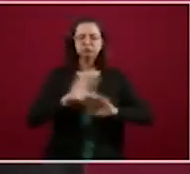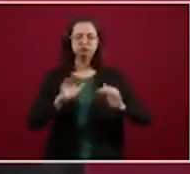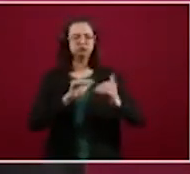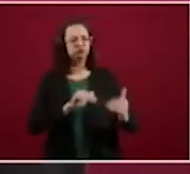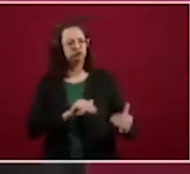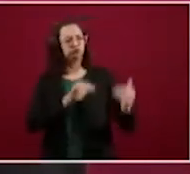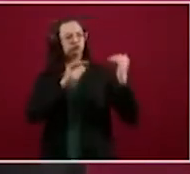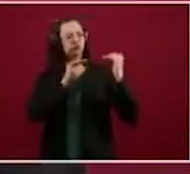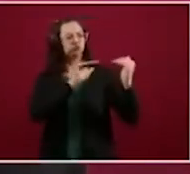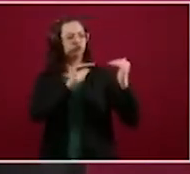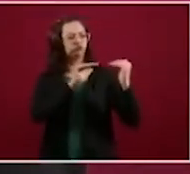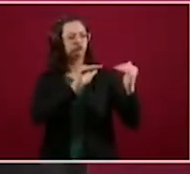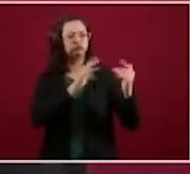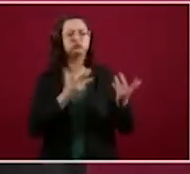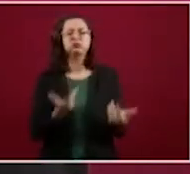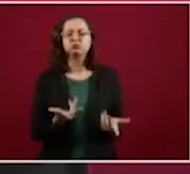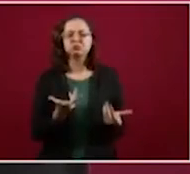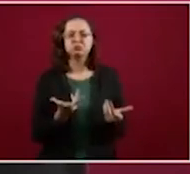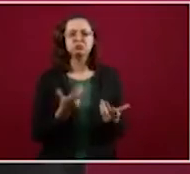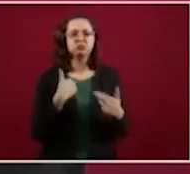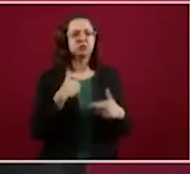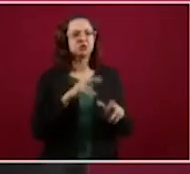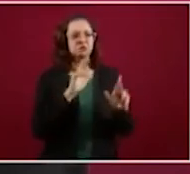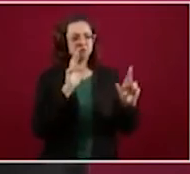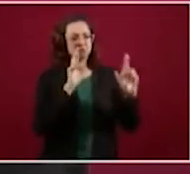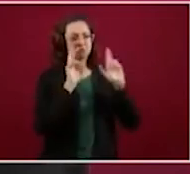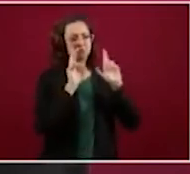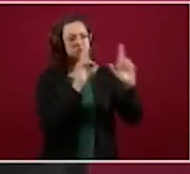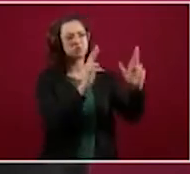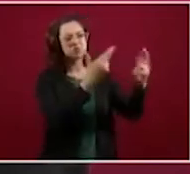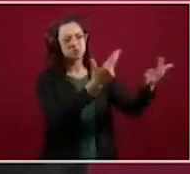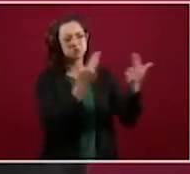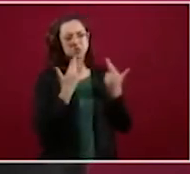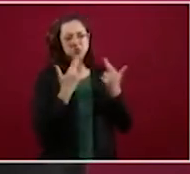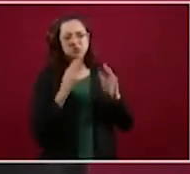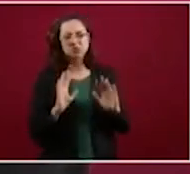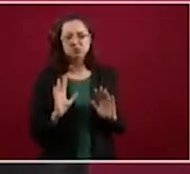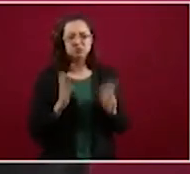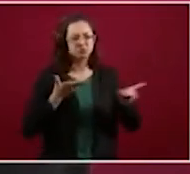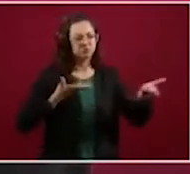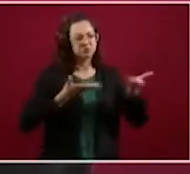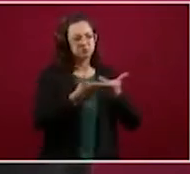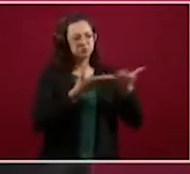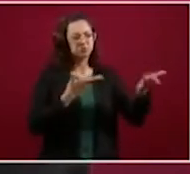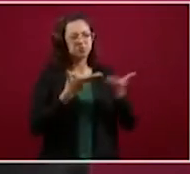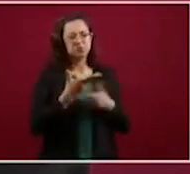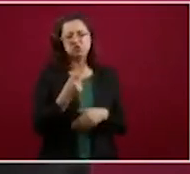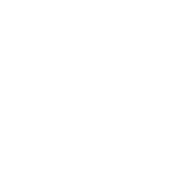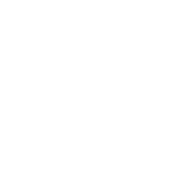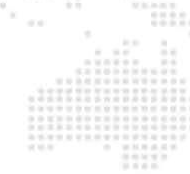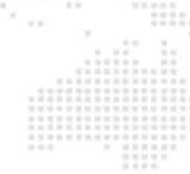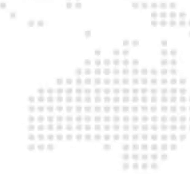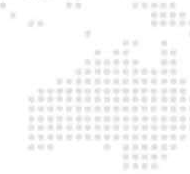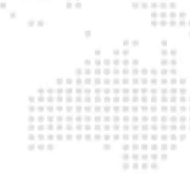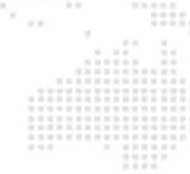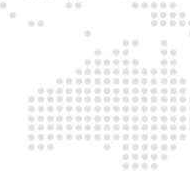debe basarse en la sumisión, sino en el respeto, en la coexistencia de dos ideas distintas.